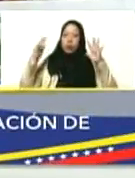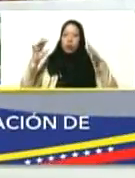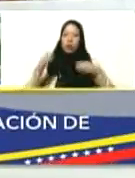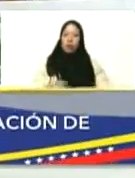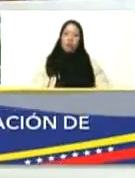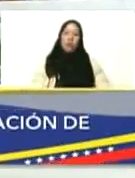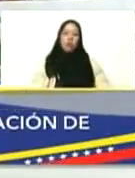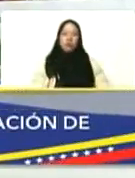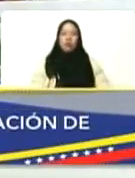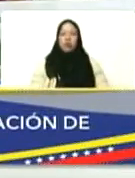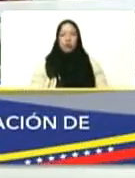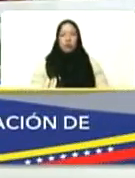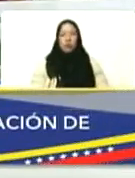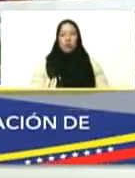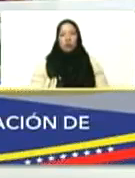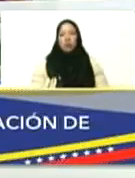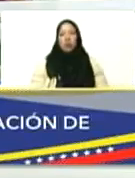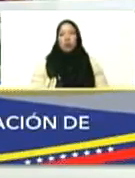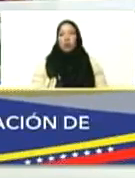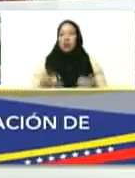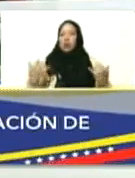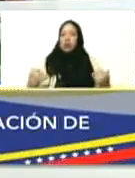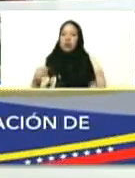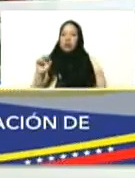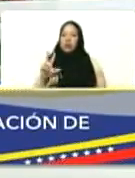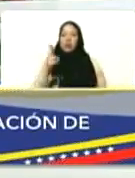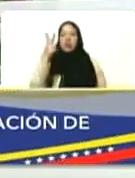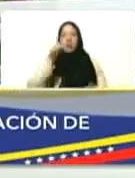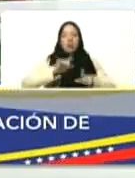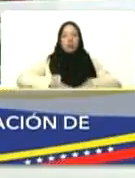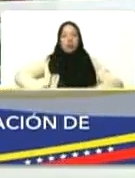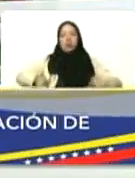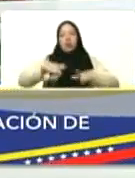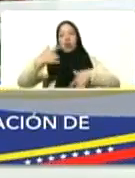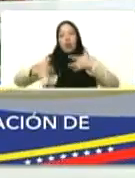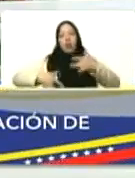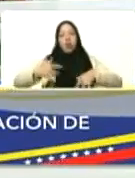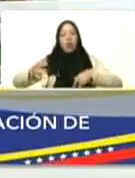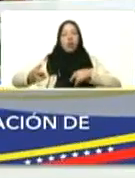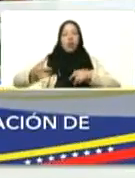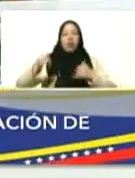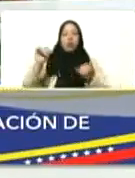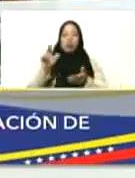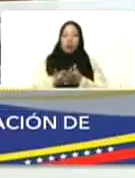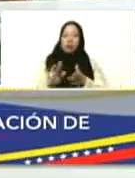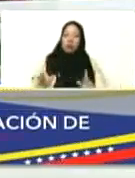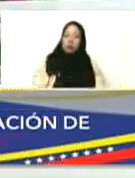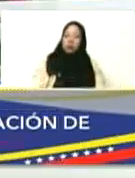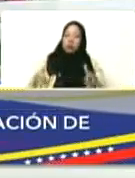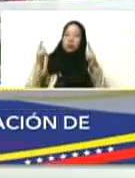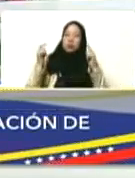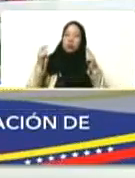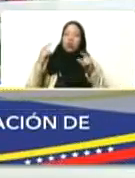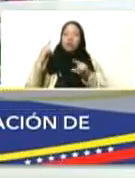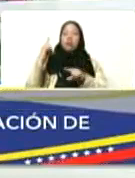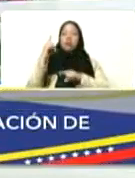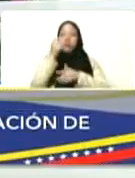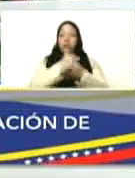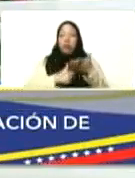Y te contesto, Olga. Tercer lugar, tercera acción. Ampliación de